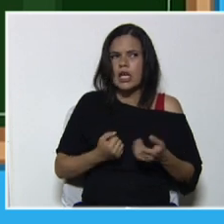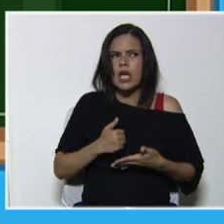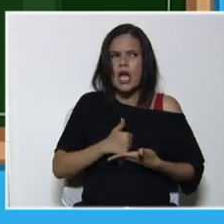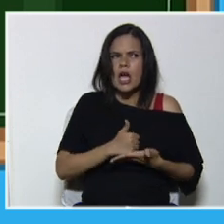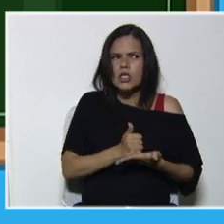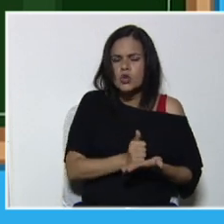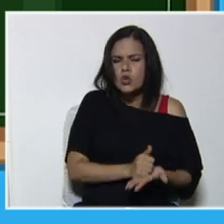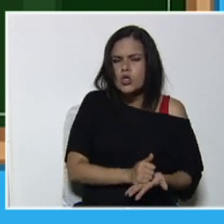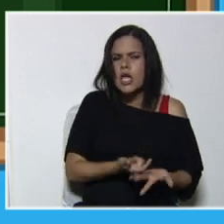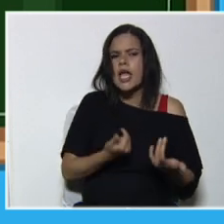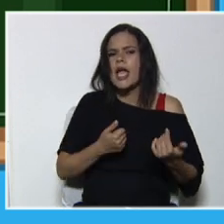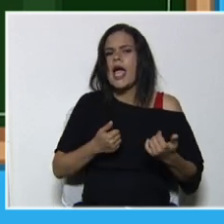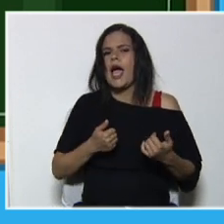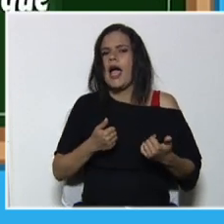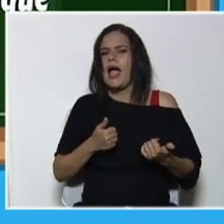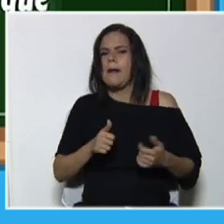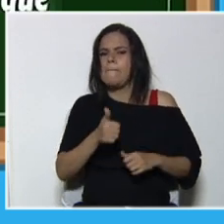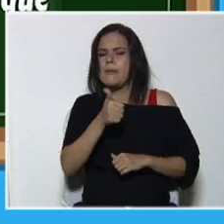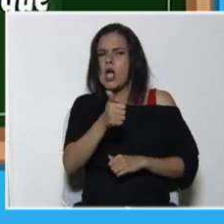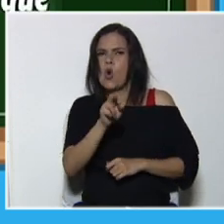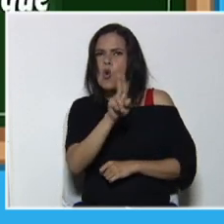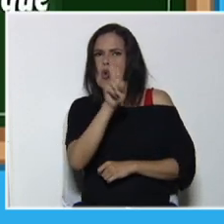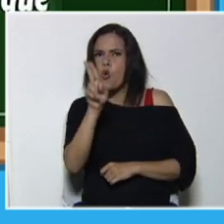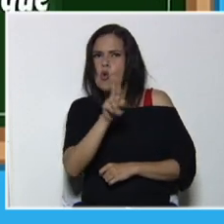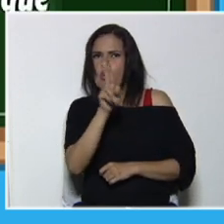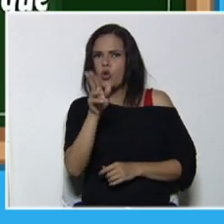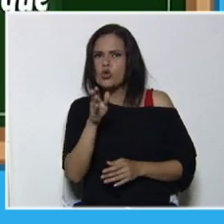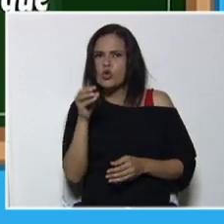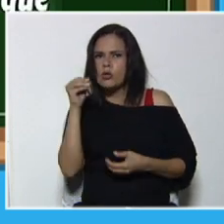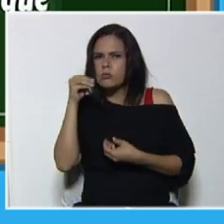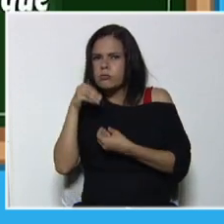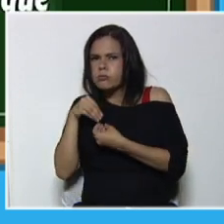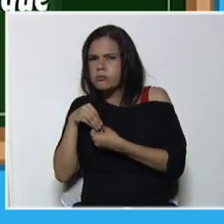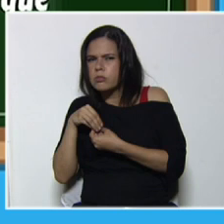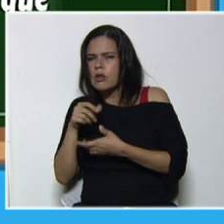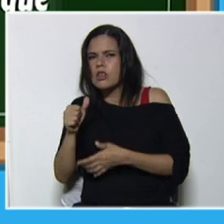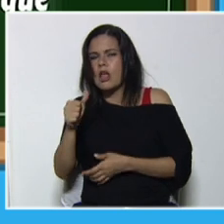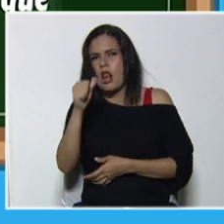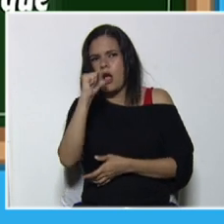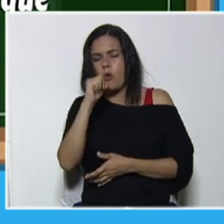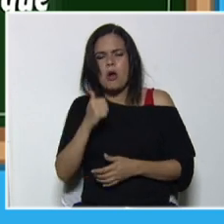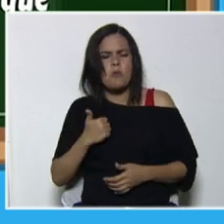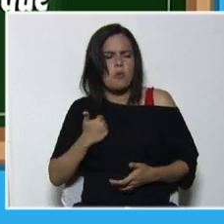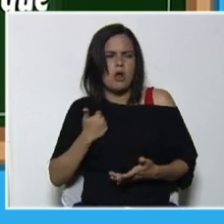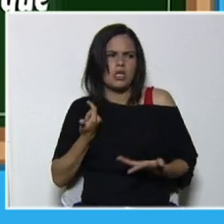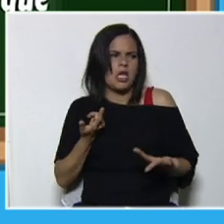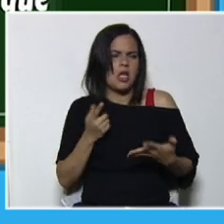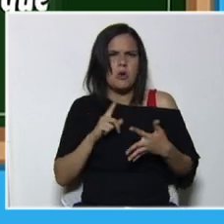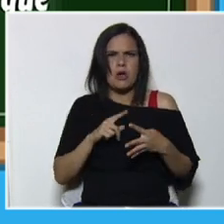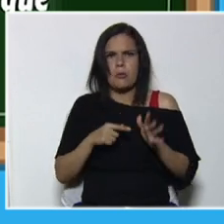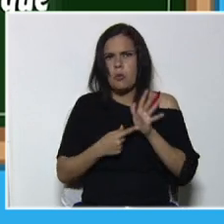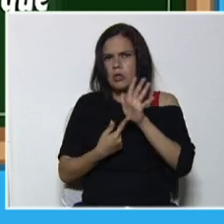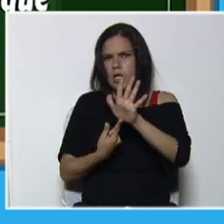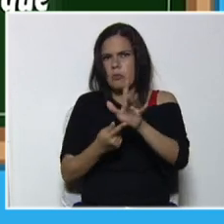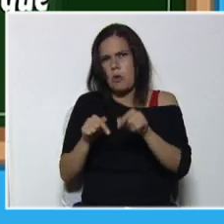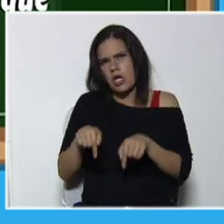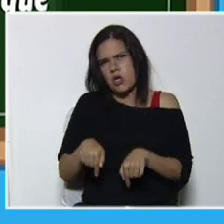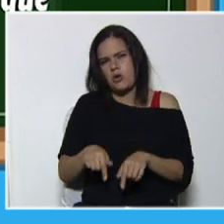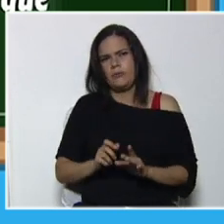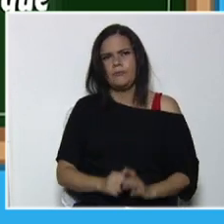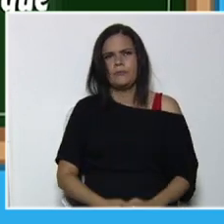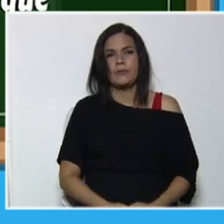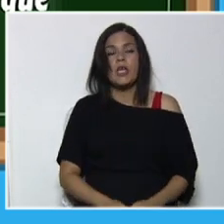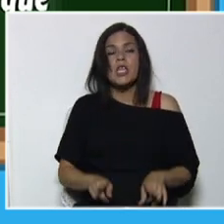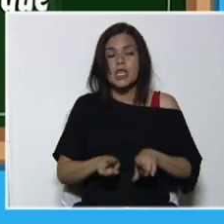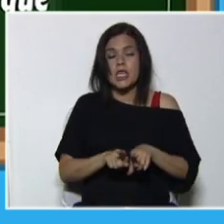el eficiente uso y el racionamiento del agua. Puede ser cualquiera de estos instrumentos que vimos acá en nuestro segmento.